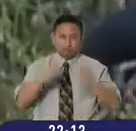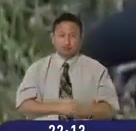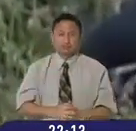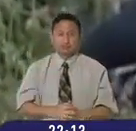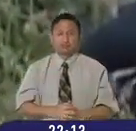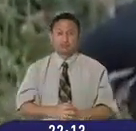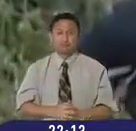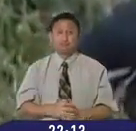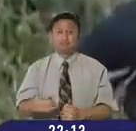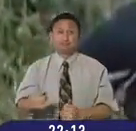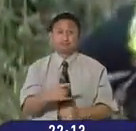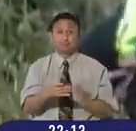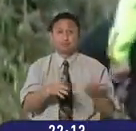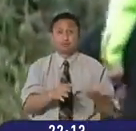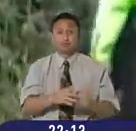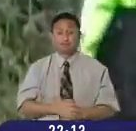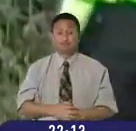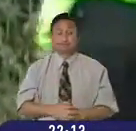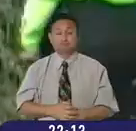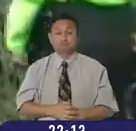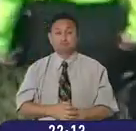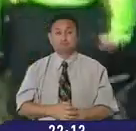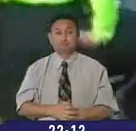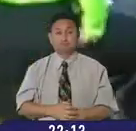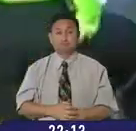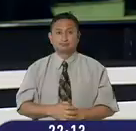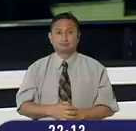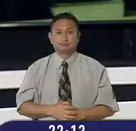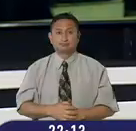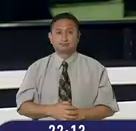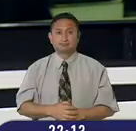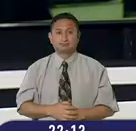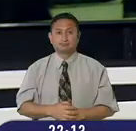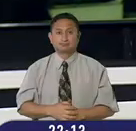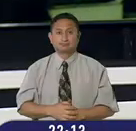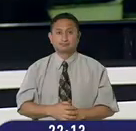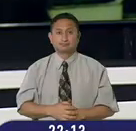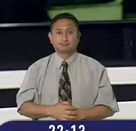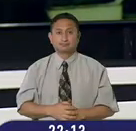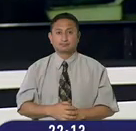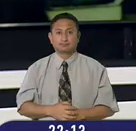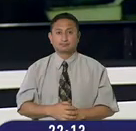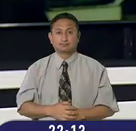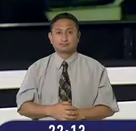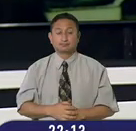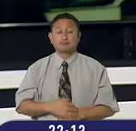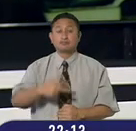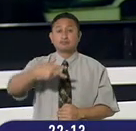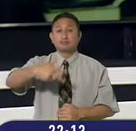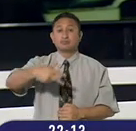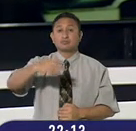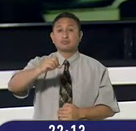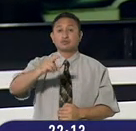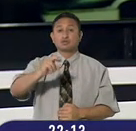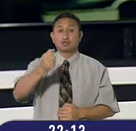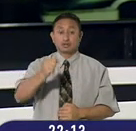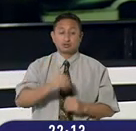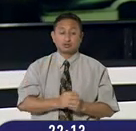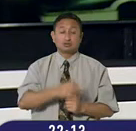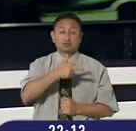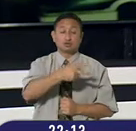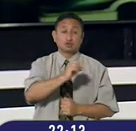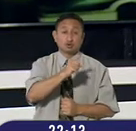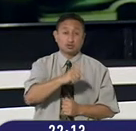para toda la vida. En Quito informó Iván Casamen. Un enfrentamiento entre choneros y chone killers fue